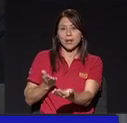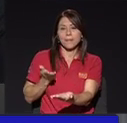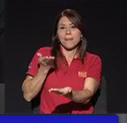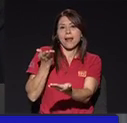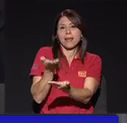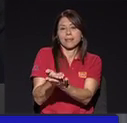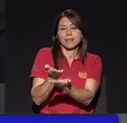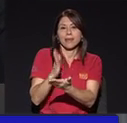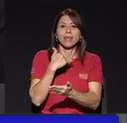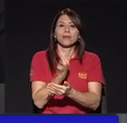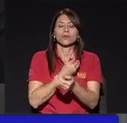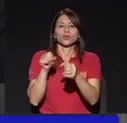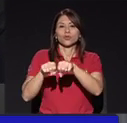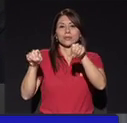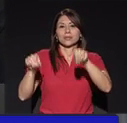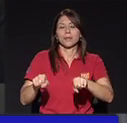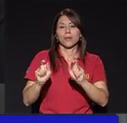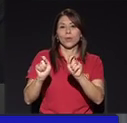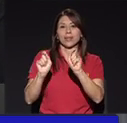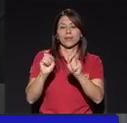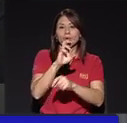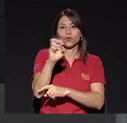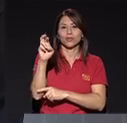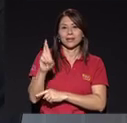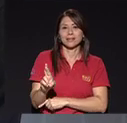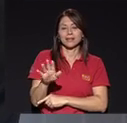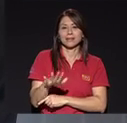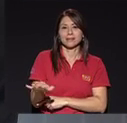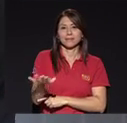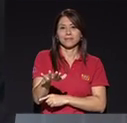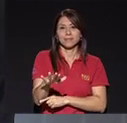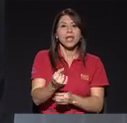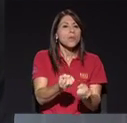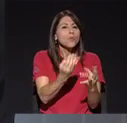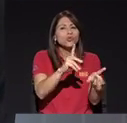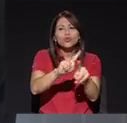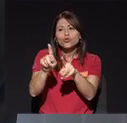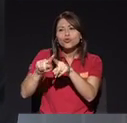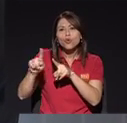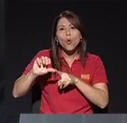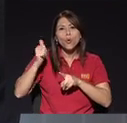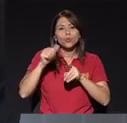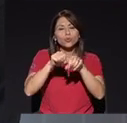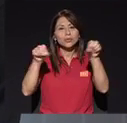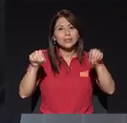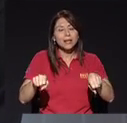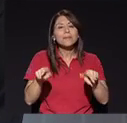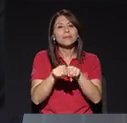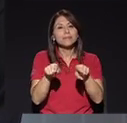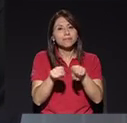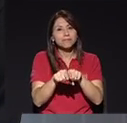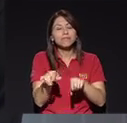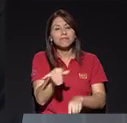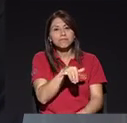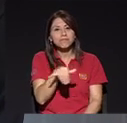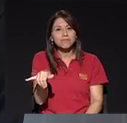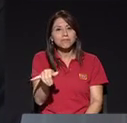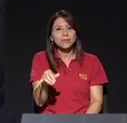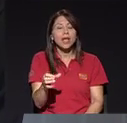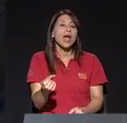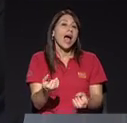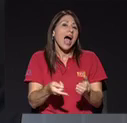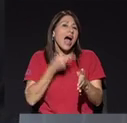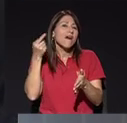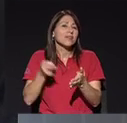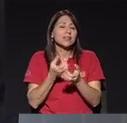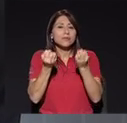planteada en nuestro sistema educativo costarricense y en muchos otros sistemas, ¿verdad? Mucha gente incluso a